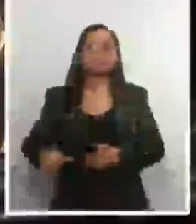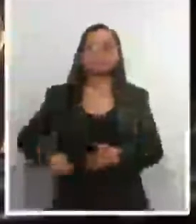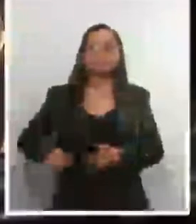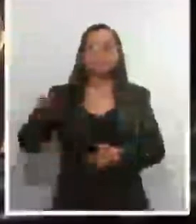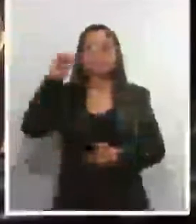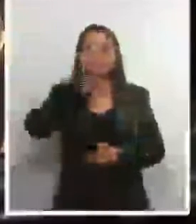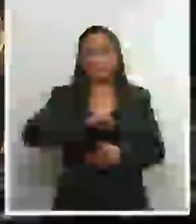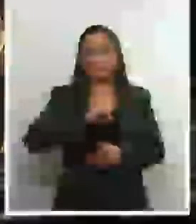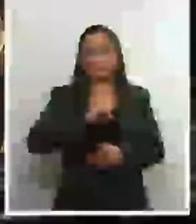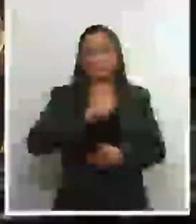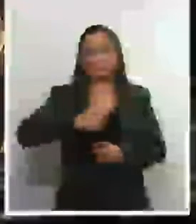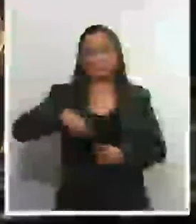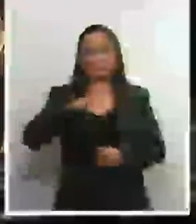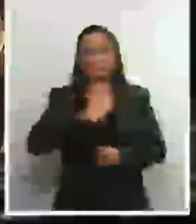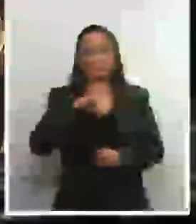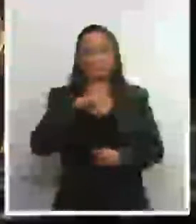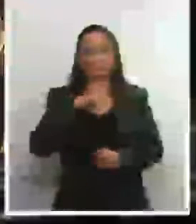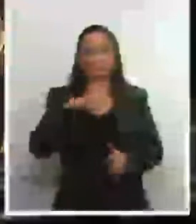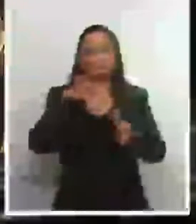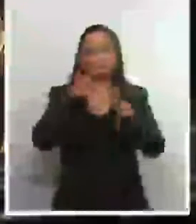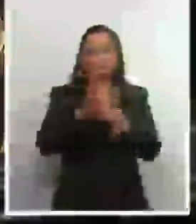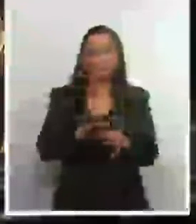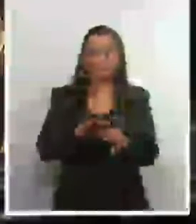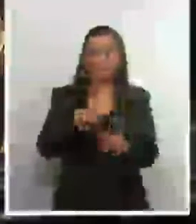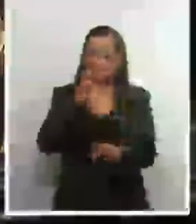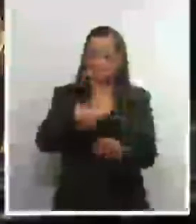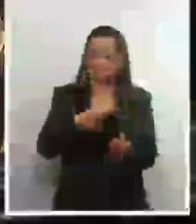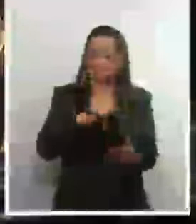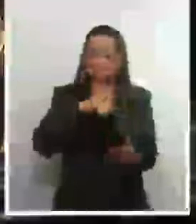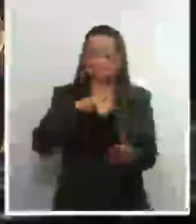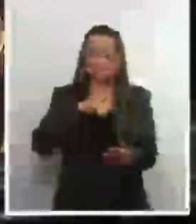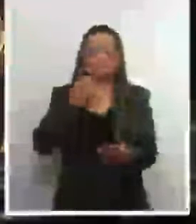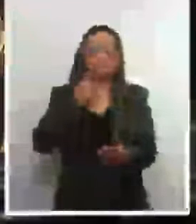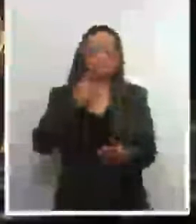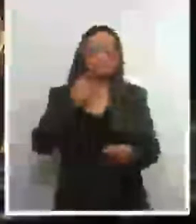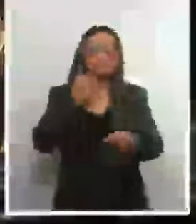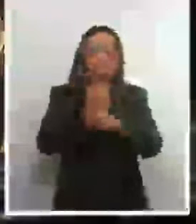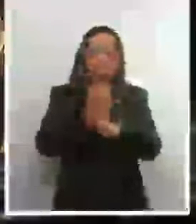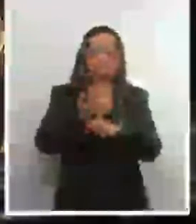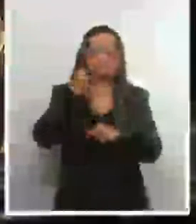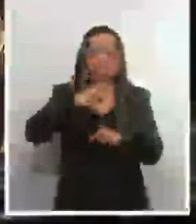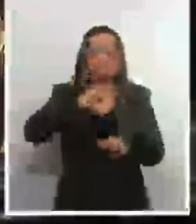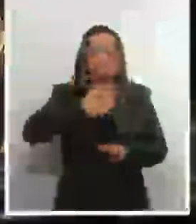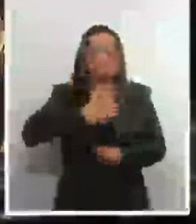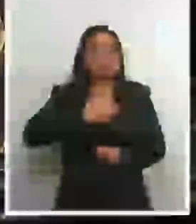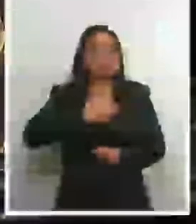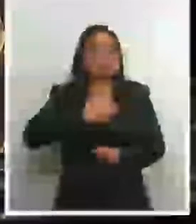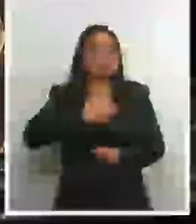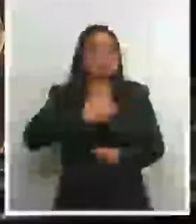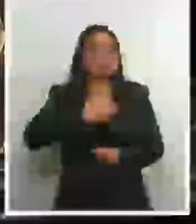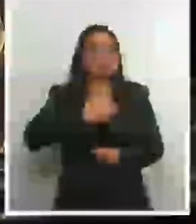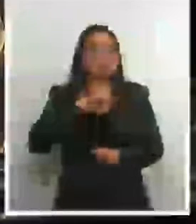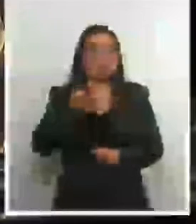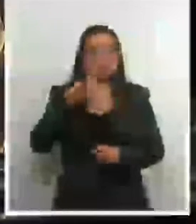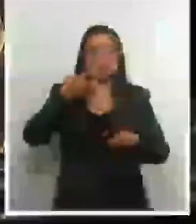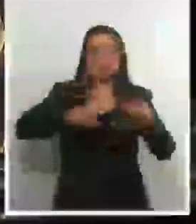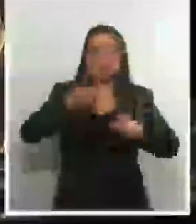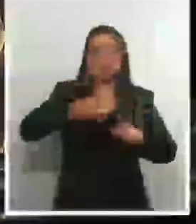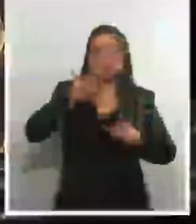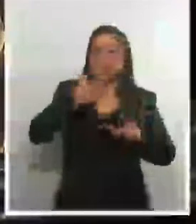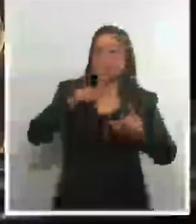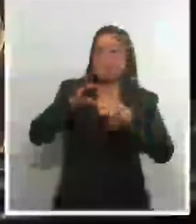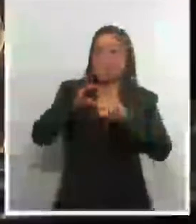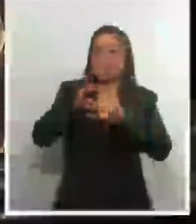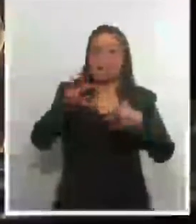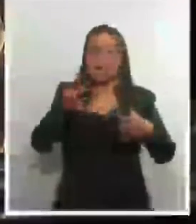gobierno que tenga enfrente a un procurador de justicia que no